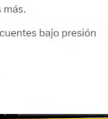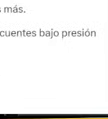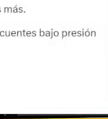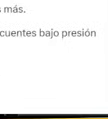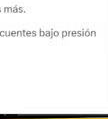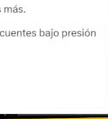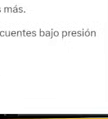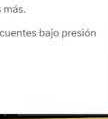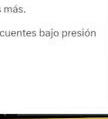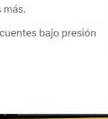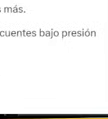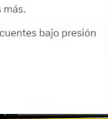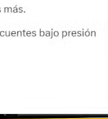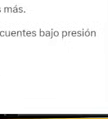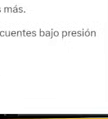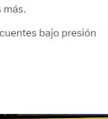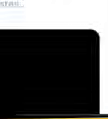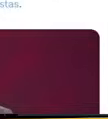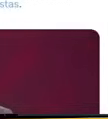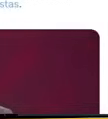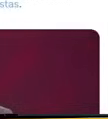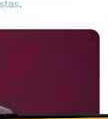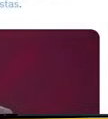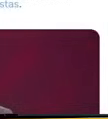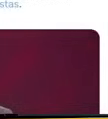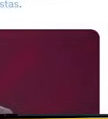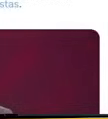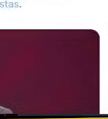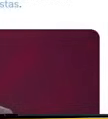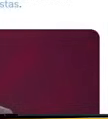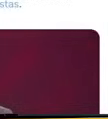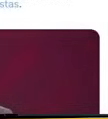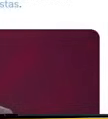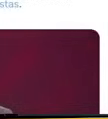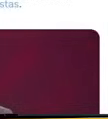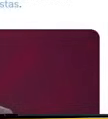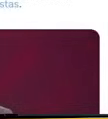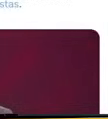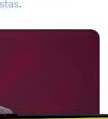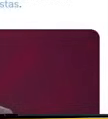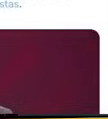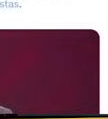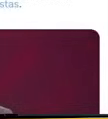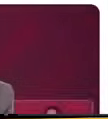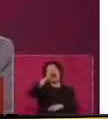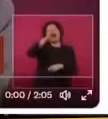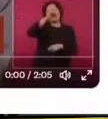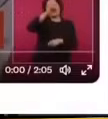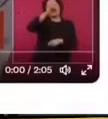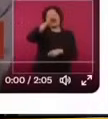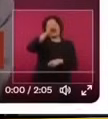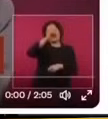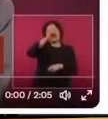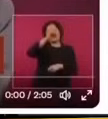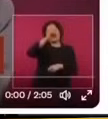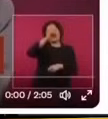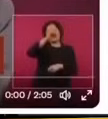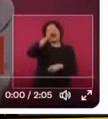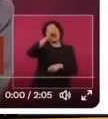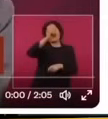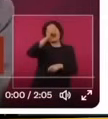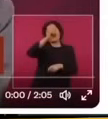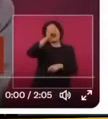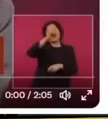este gobierno. Maldito. Pero bueno, lo bueno que el presidente fue muy contundente en su respuesta a lo que